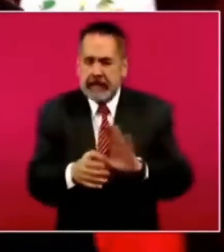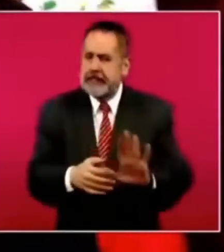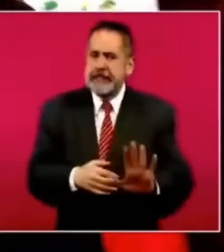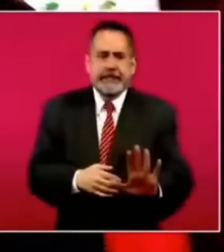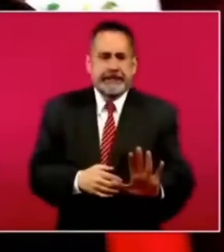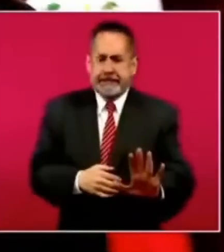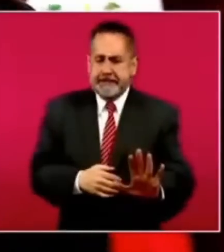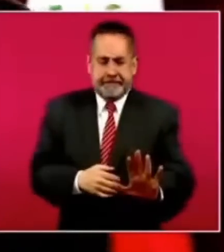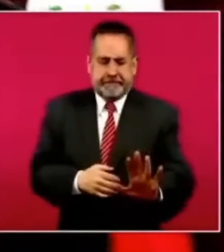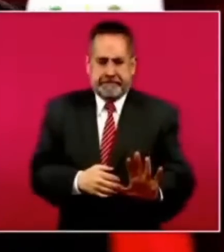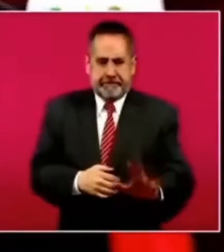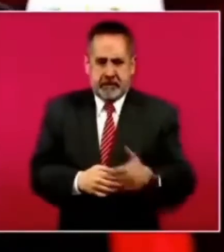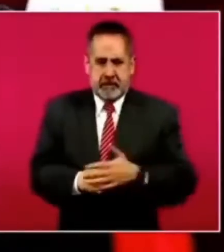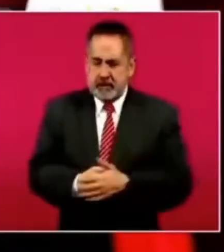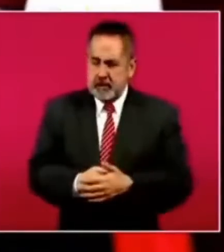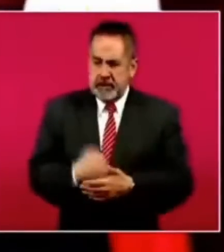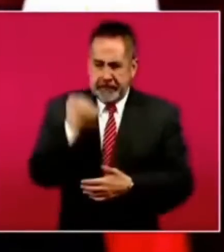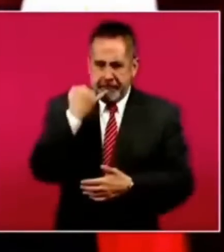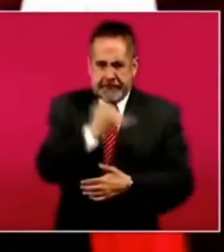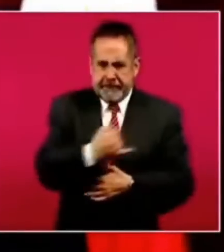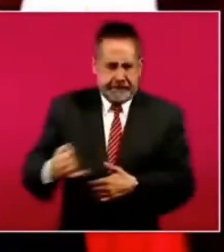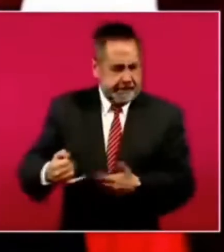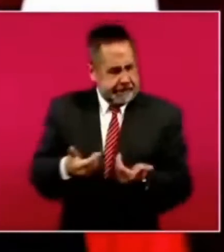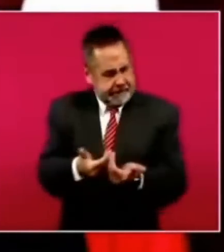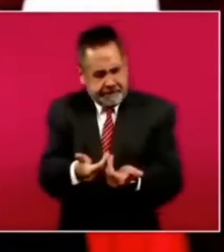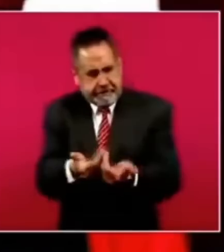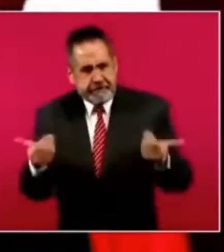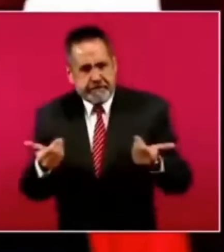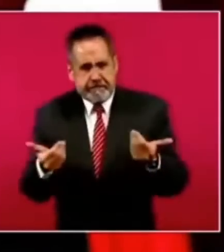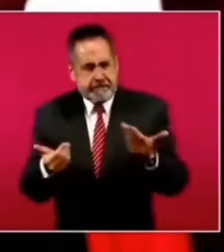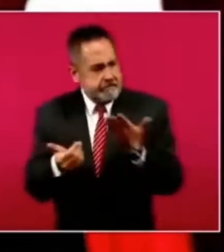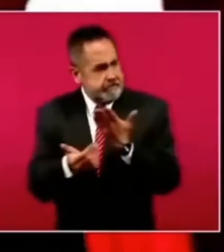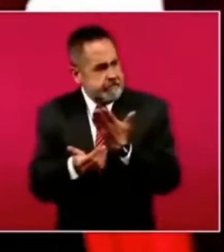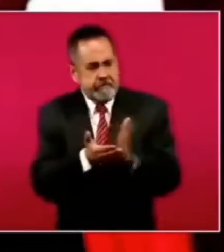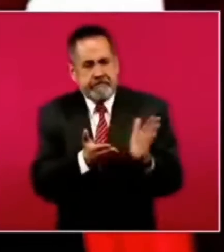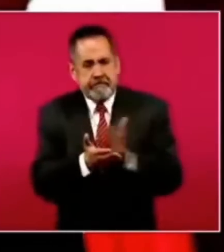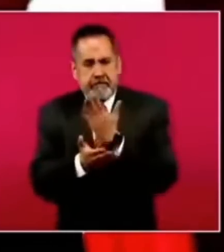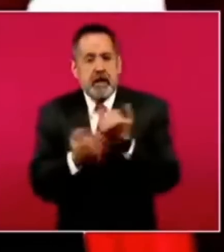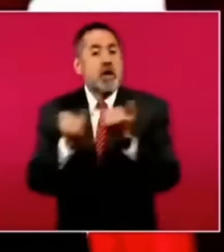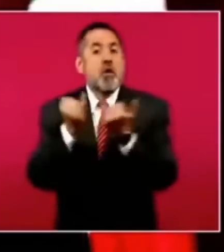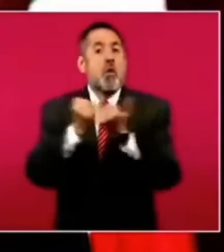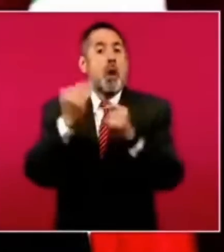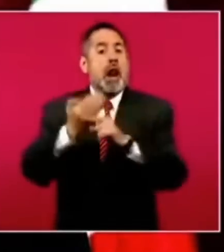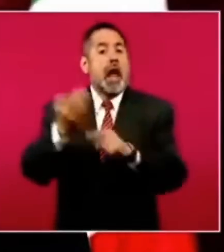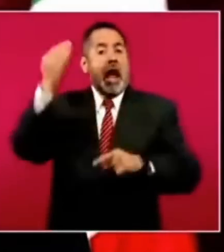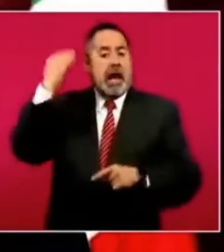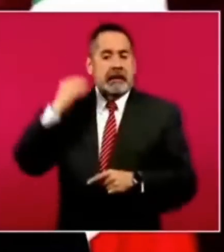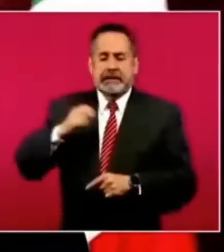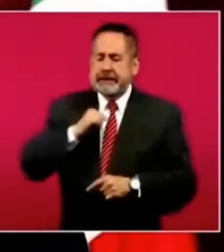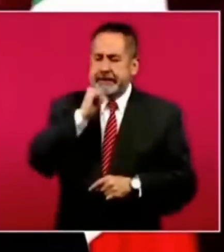que está bien pintada la raya, que no es como antes,